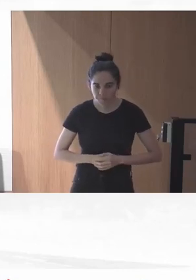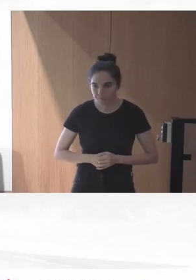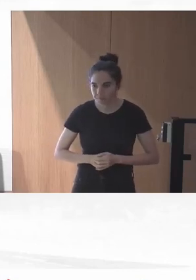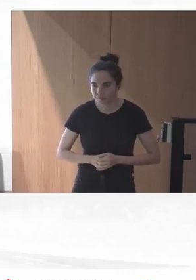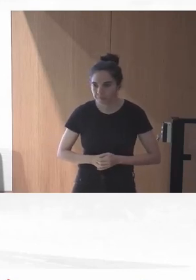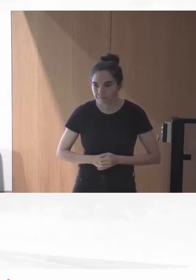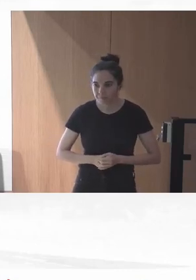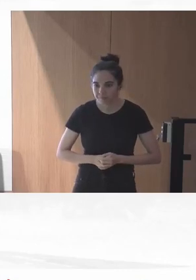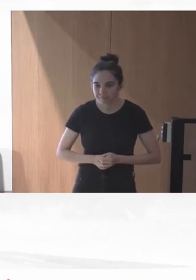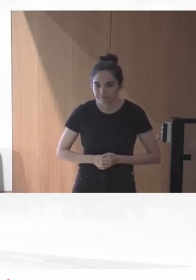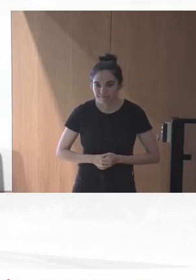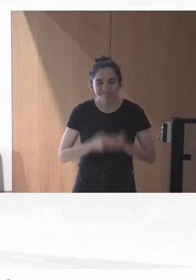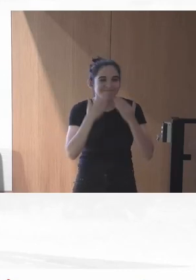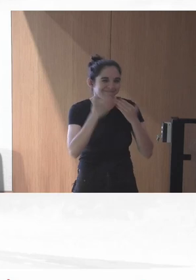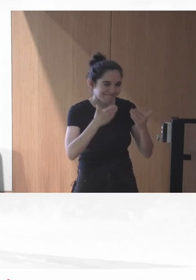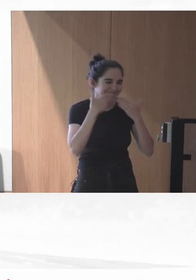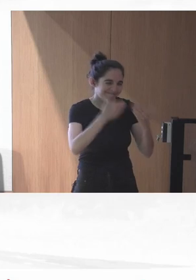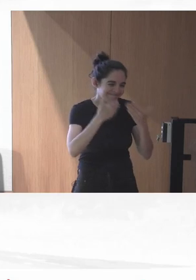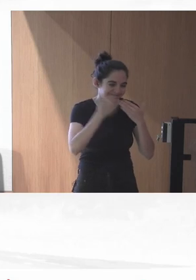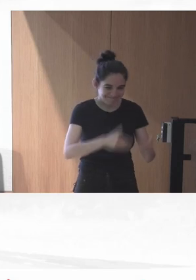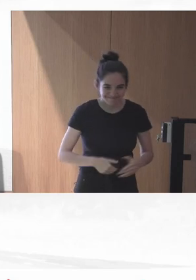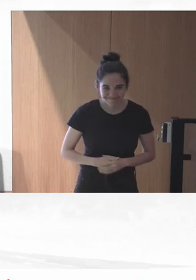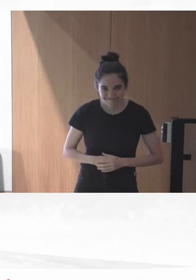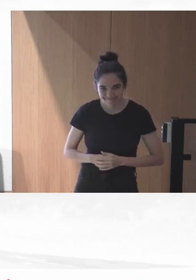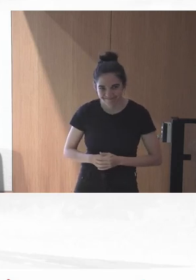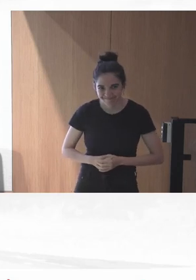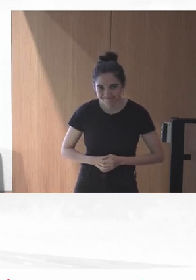Thank you so much. Thank you. Muchas gracias. Gracias.